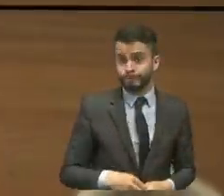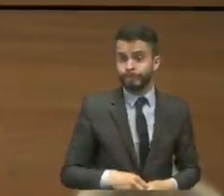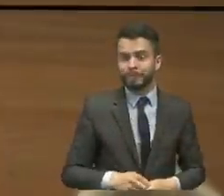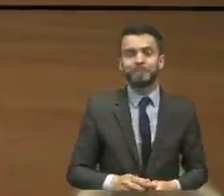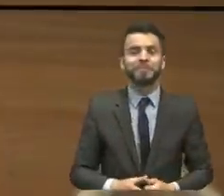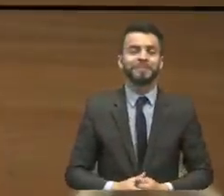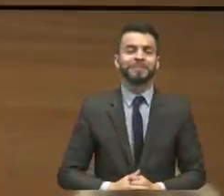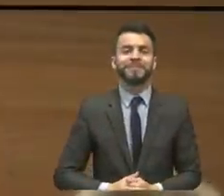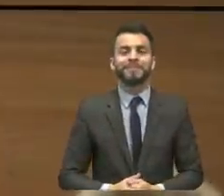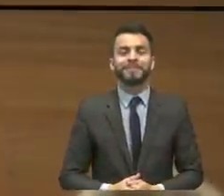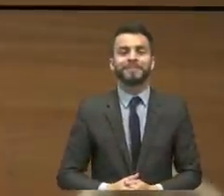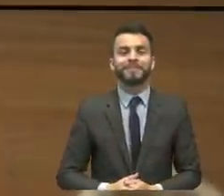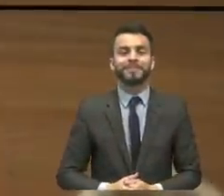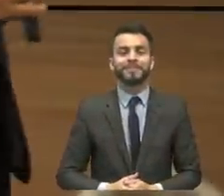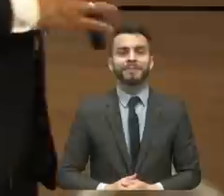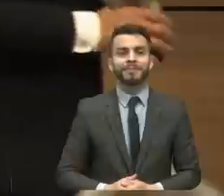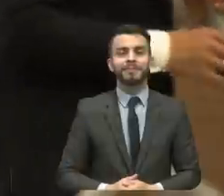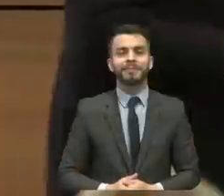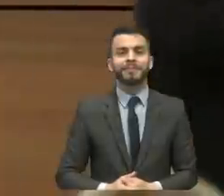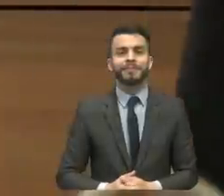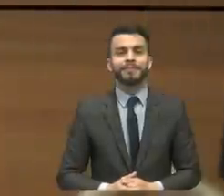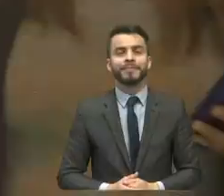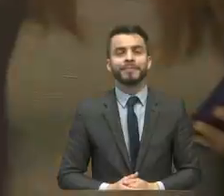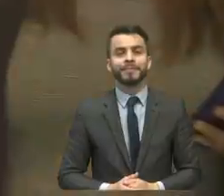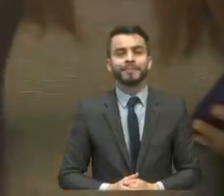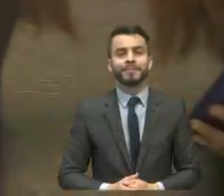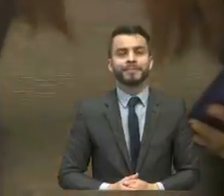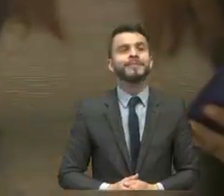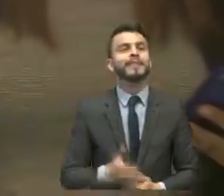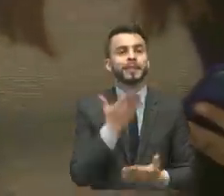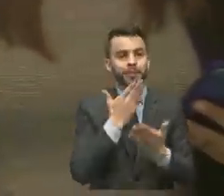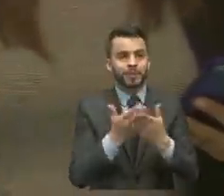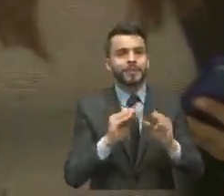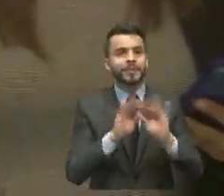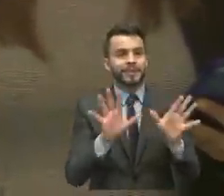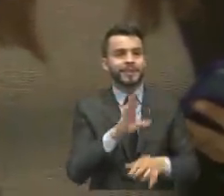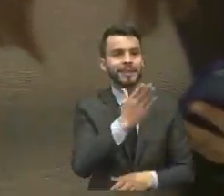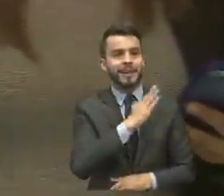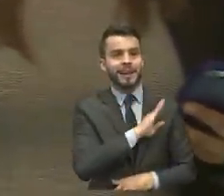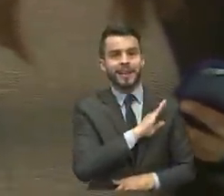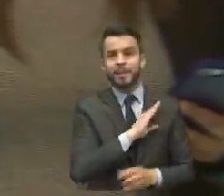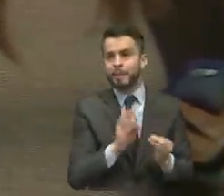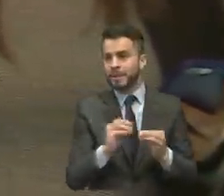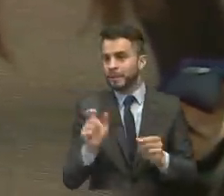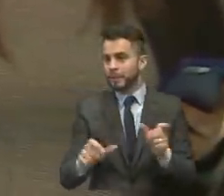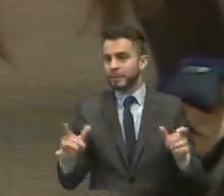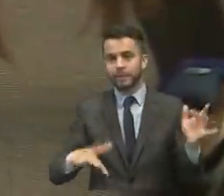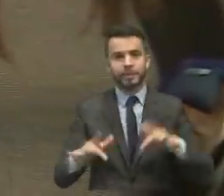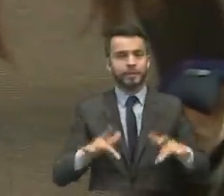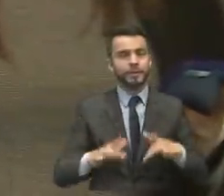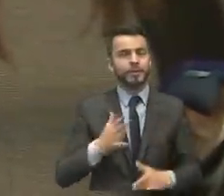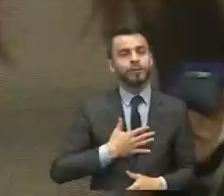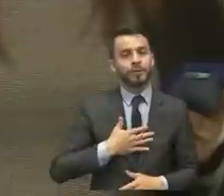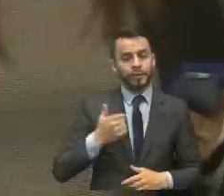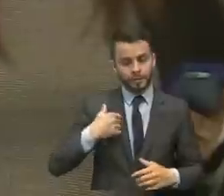Fabio Cruz, de Construyendo Ciudad. De Emisora 0.5, alcaldesa, buenos días y presentes de la tropa social,